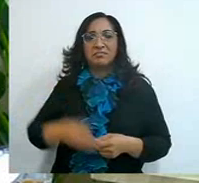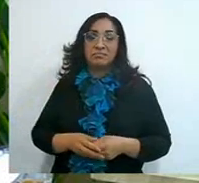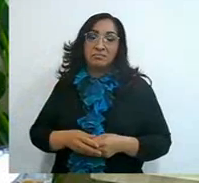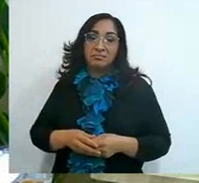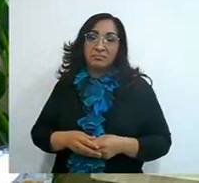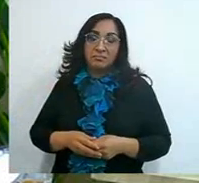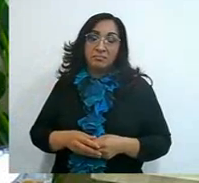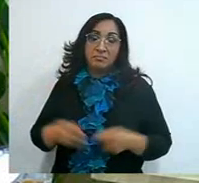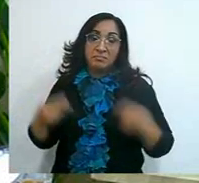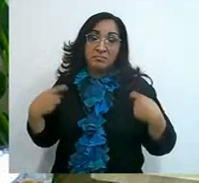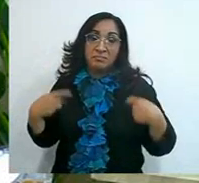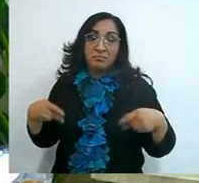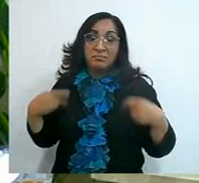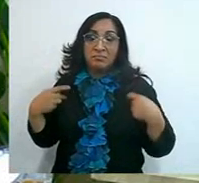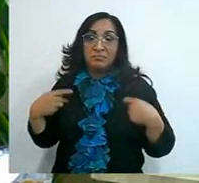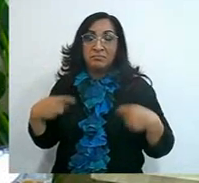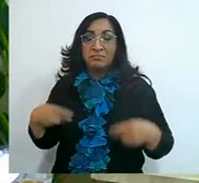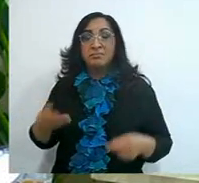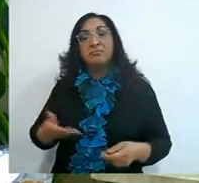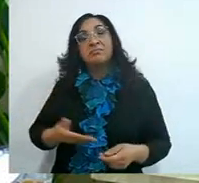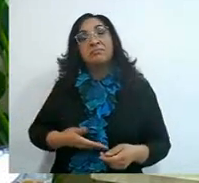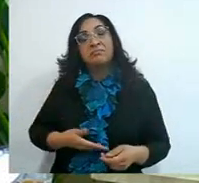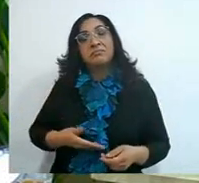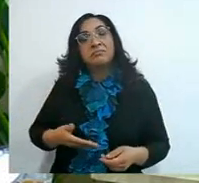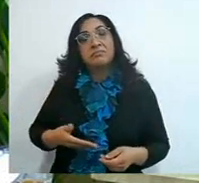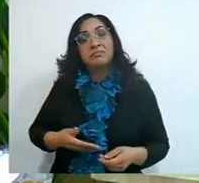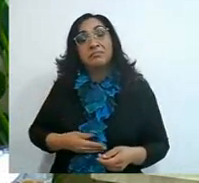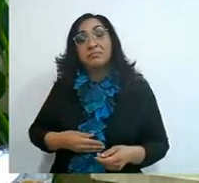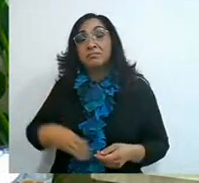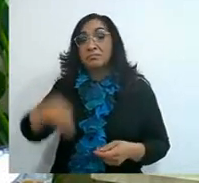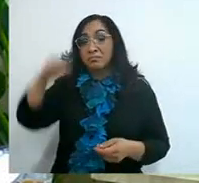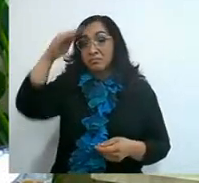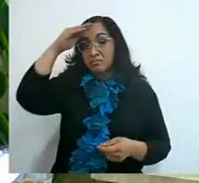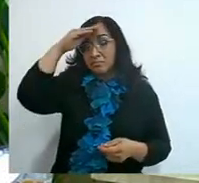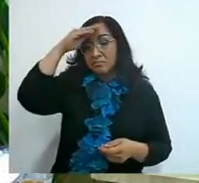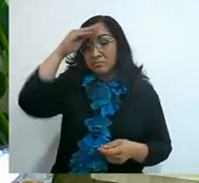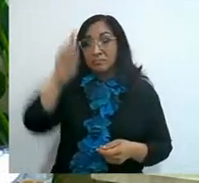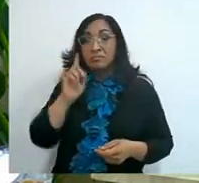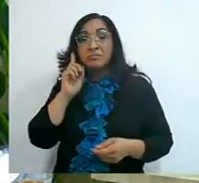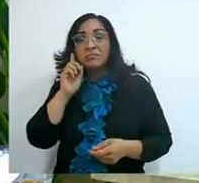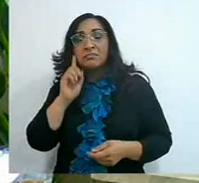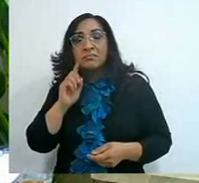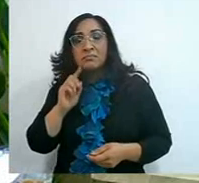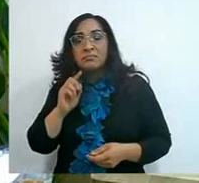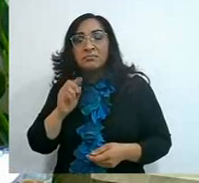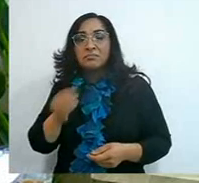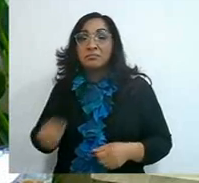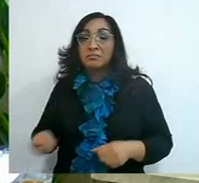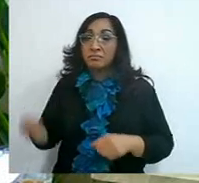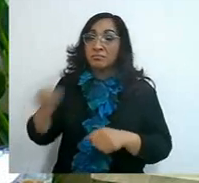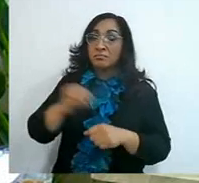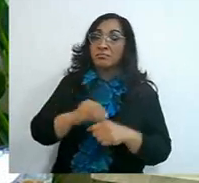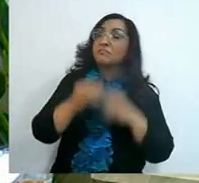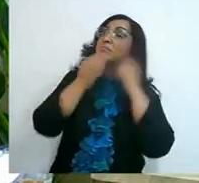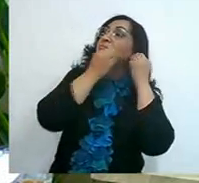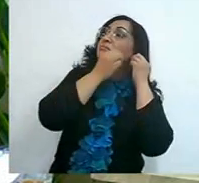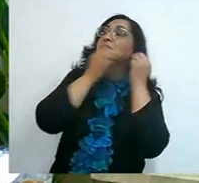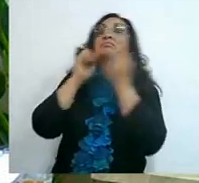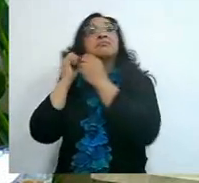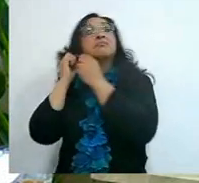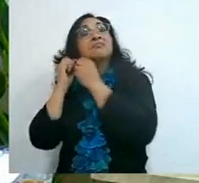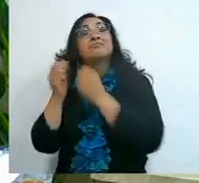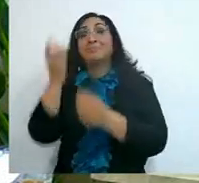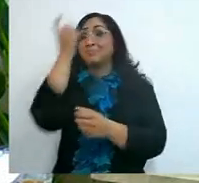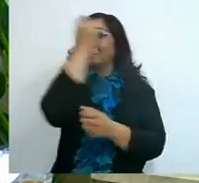esa persona sí tiene en su mente pues, que la mujer no debe de ponerse joyas, la mujer no debe